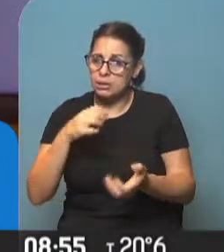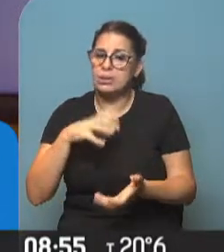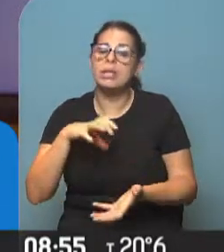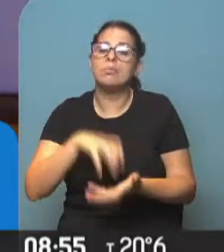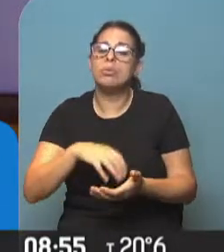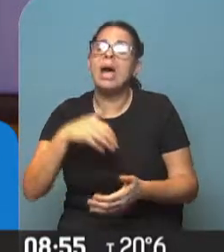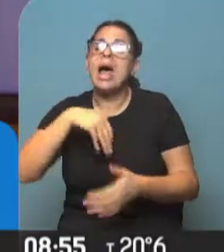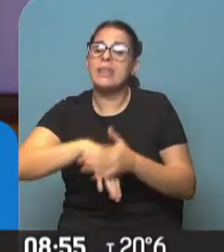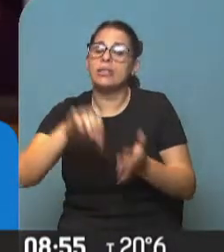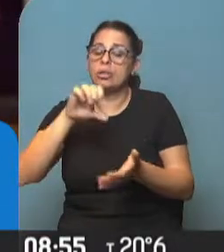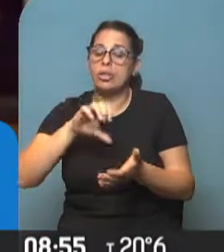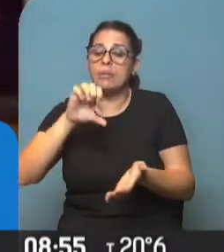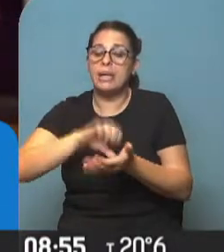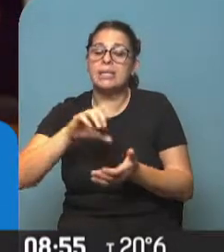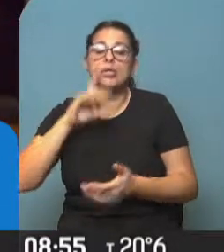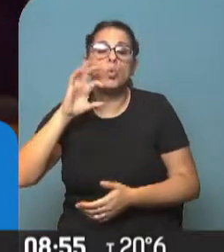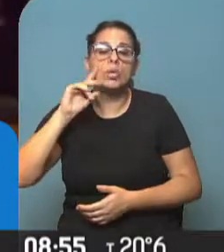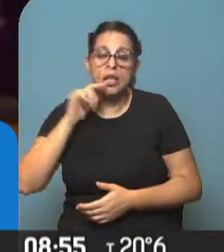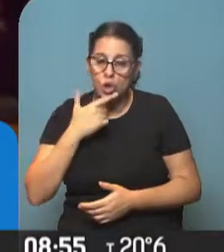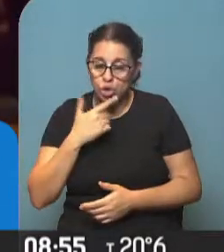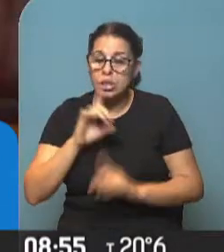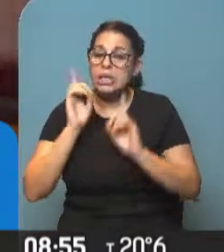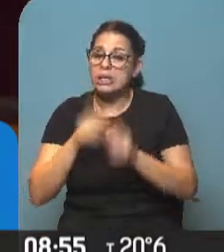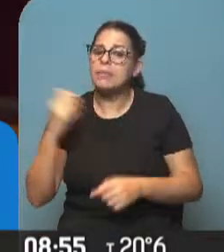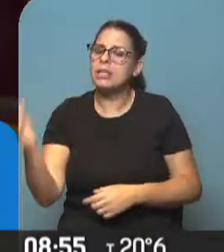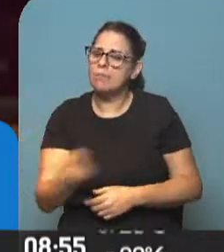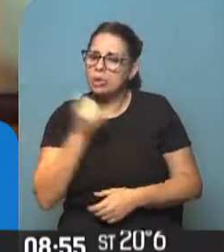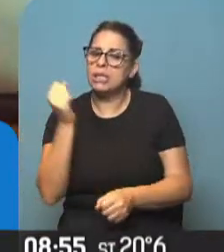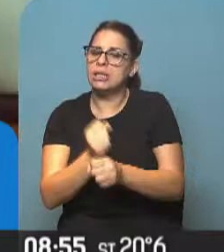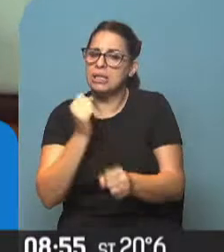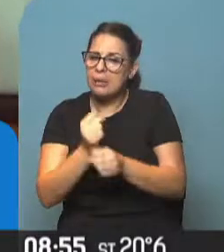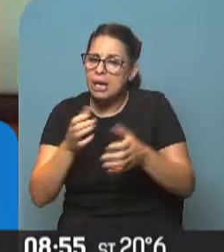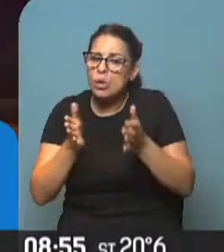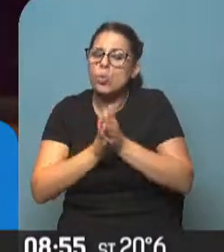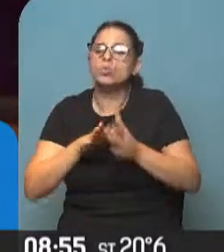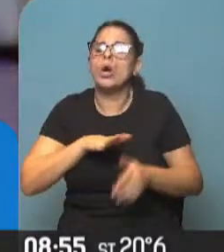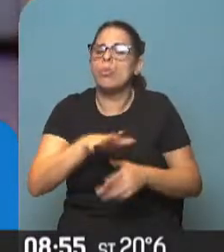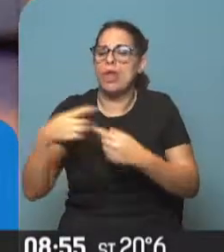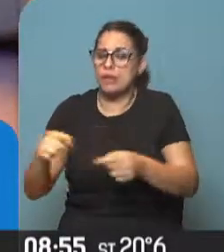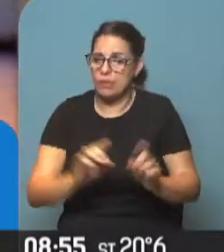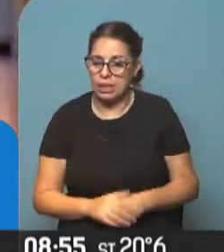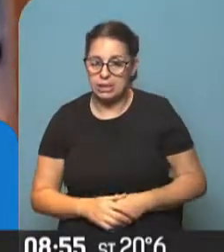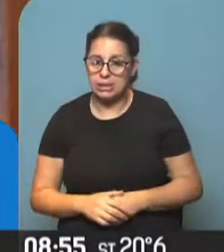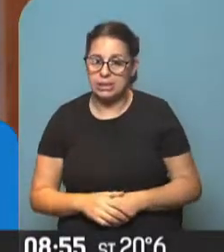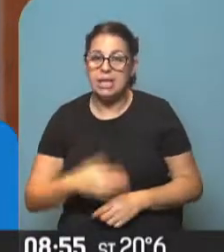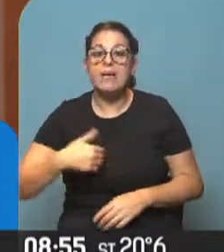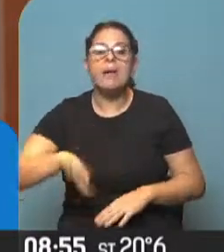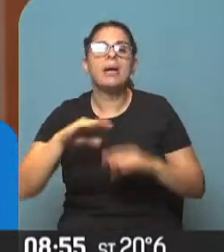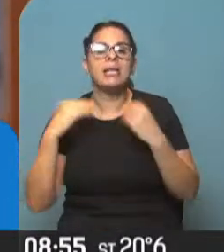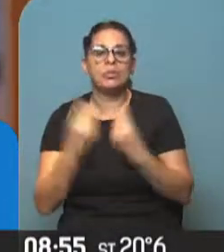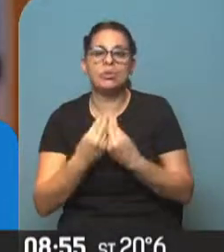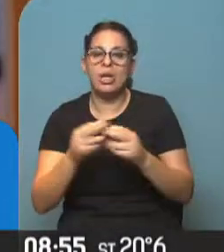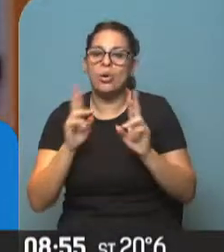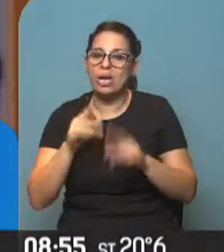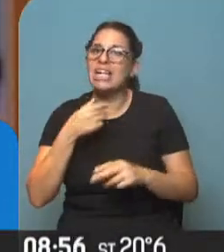naciones unidas y dar cuenta de la importancia que tiene trabajar con estas comunidades bien sólo creo que vamos a tener los resultados y espero